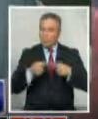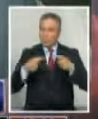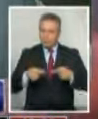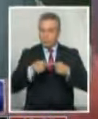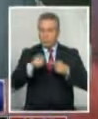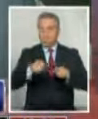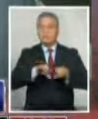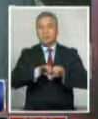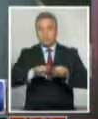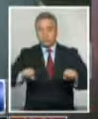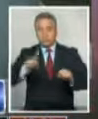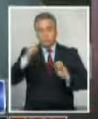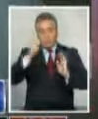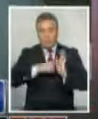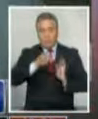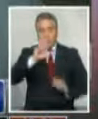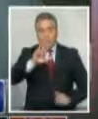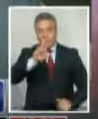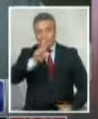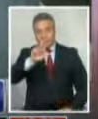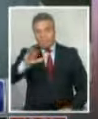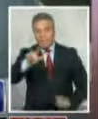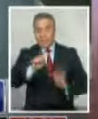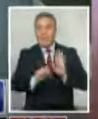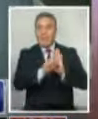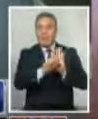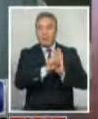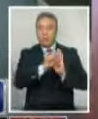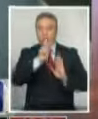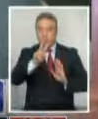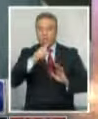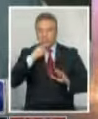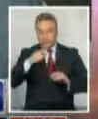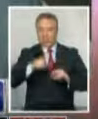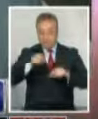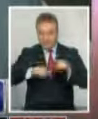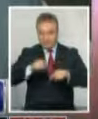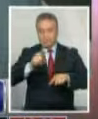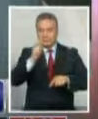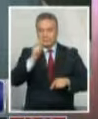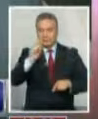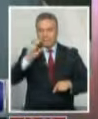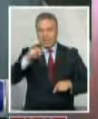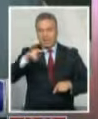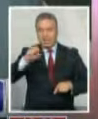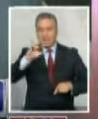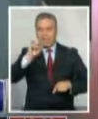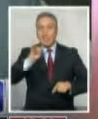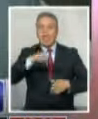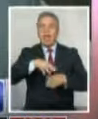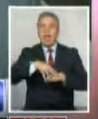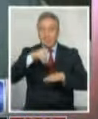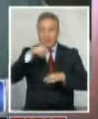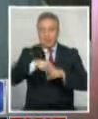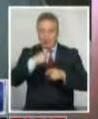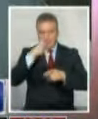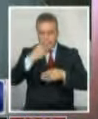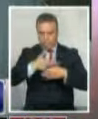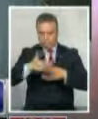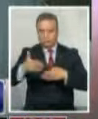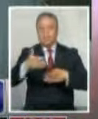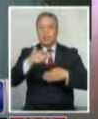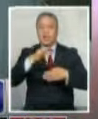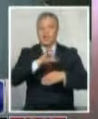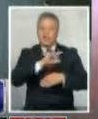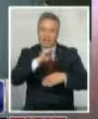Tratado de 1929, en el artículo 2, dice que el territorio de Tacna y Arica va a ser dividido en dos partes, Tacna para Perú, Arica